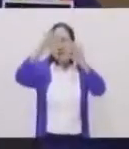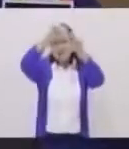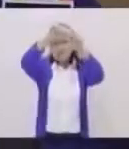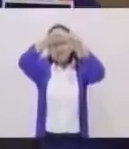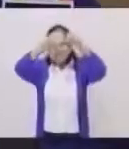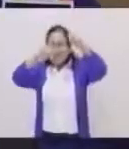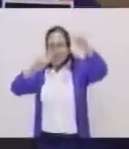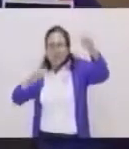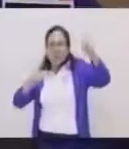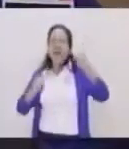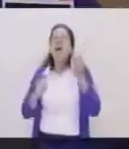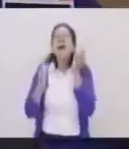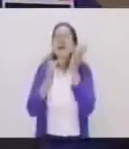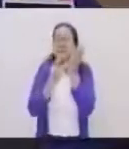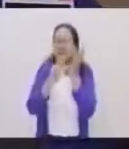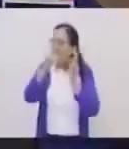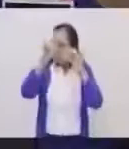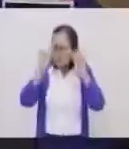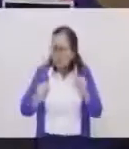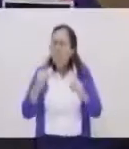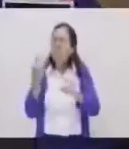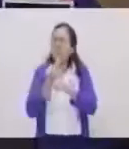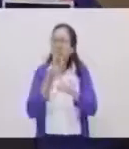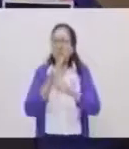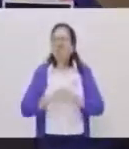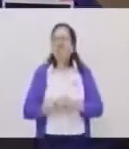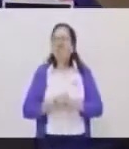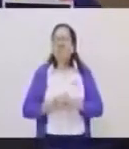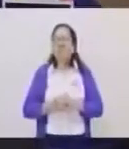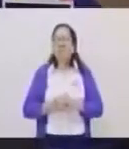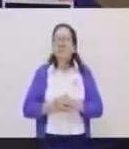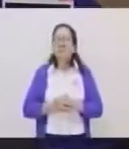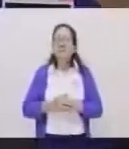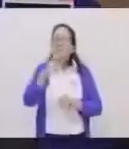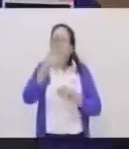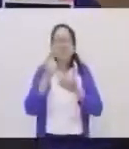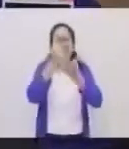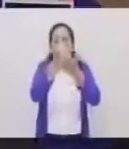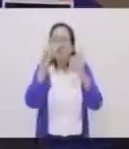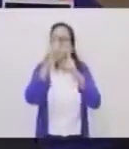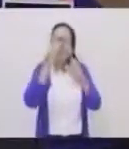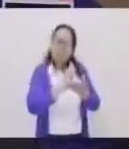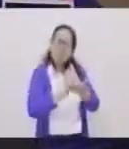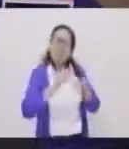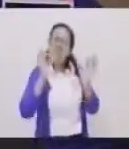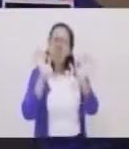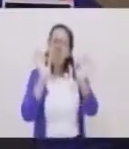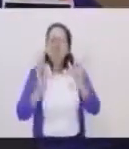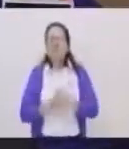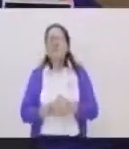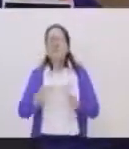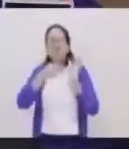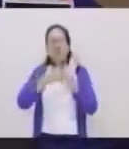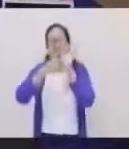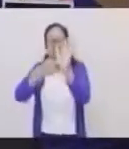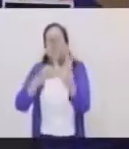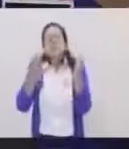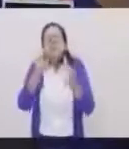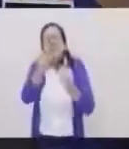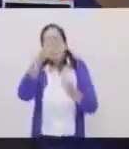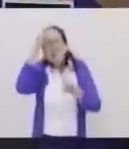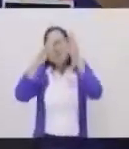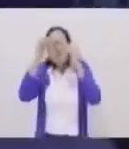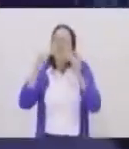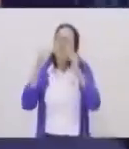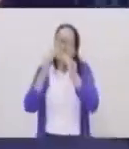papel, que es otra de las técnicas con las que puedes mejorar tu aprestamiento. A continuación, te mostraré cómo hacerlo para que